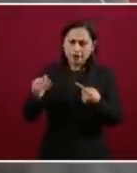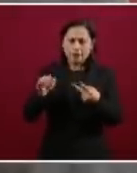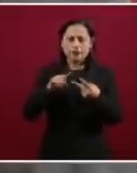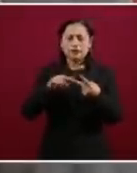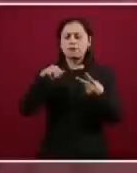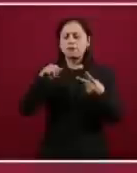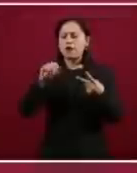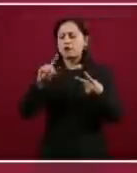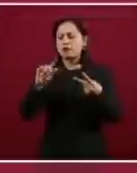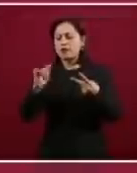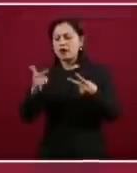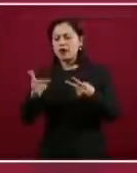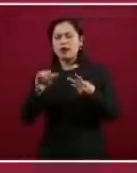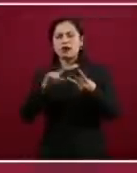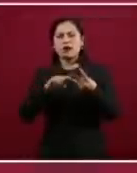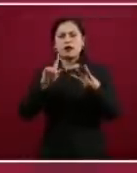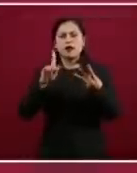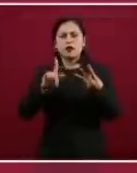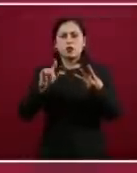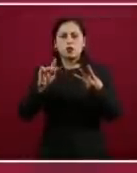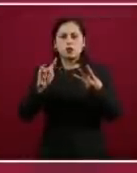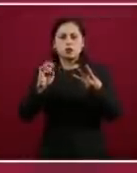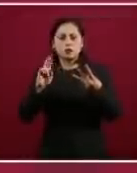que aplicaron la no violencia.